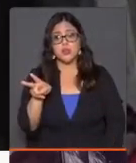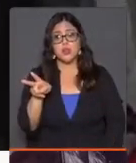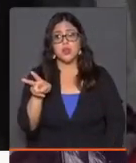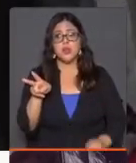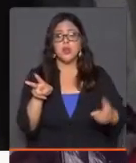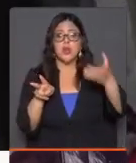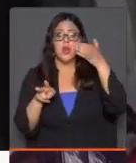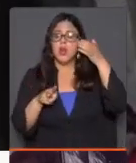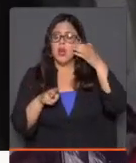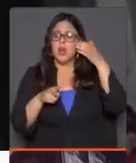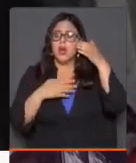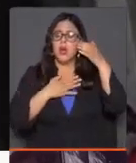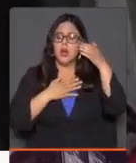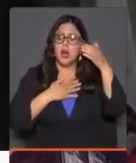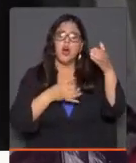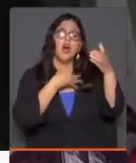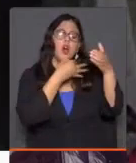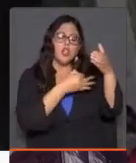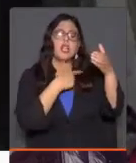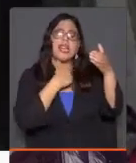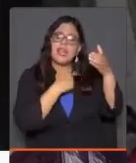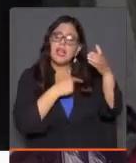esto, quiero decirte que te quiero,